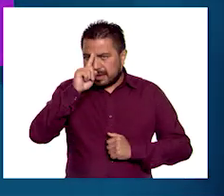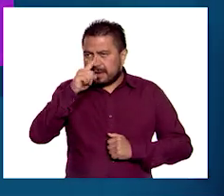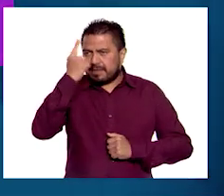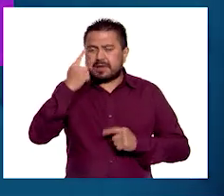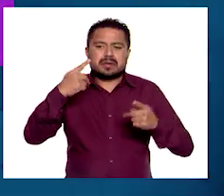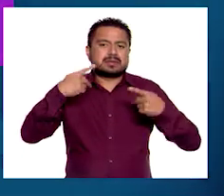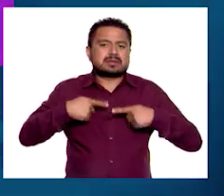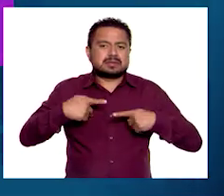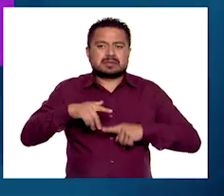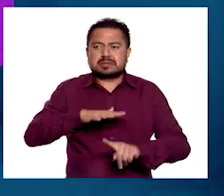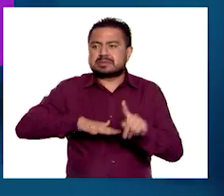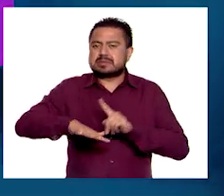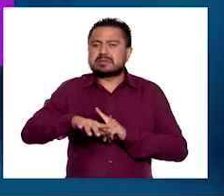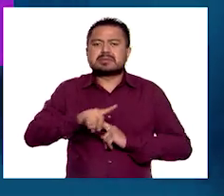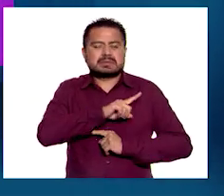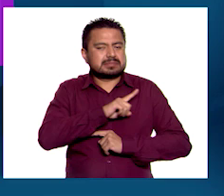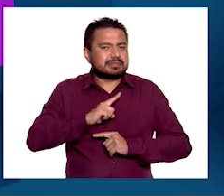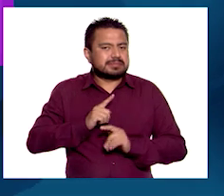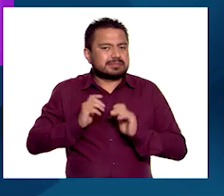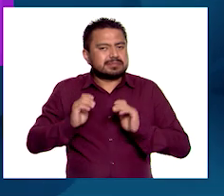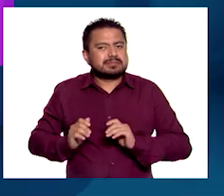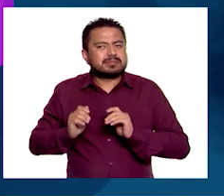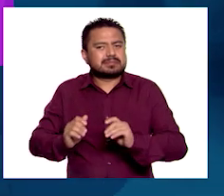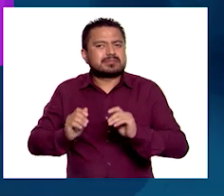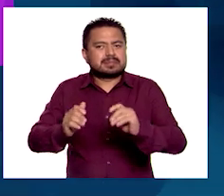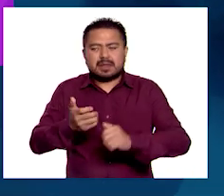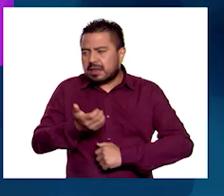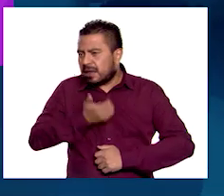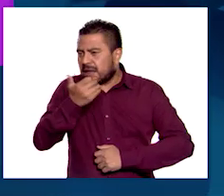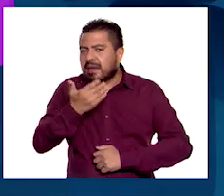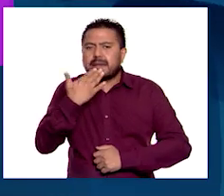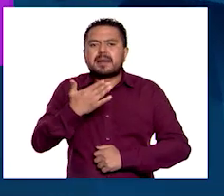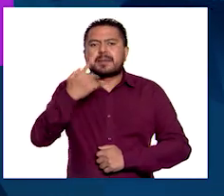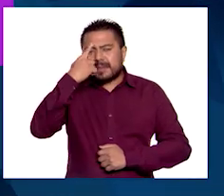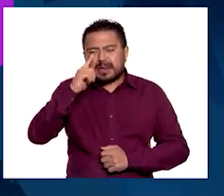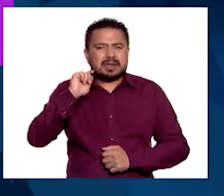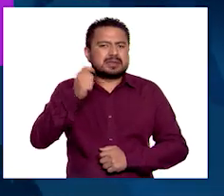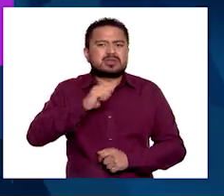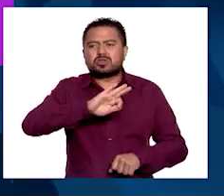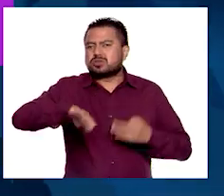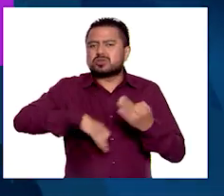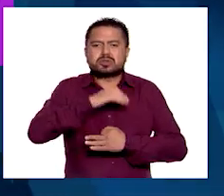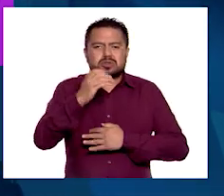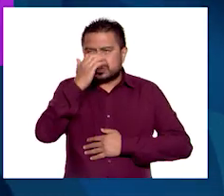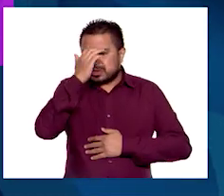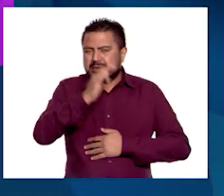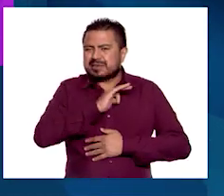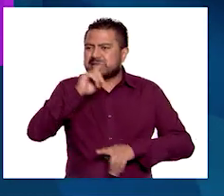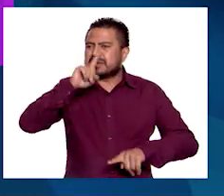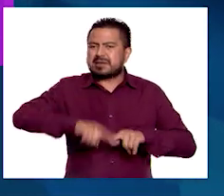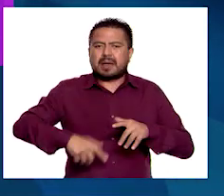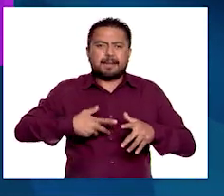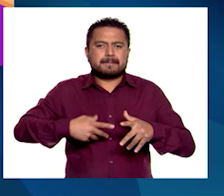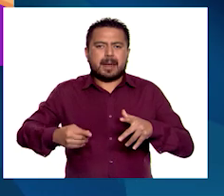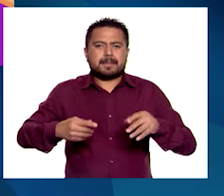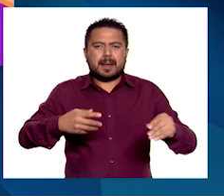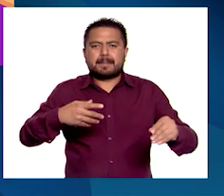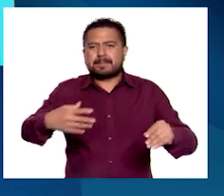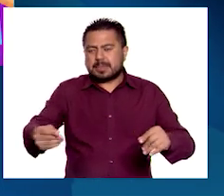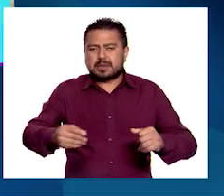las personas. Por eso hay que continuar cuidándonos siguiendo las buenas prácticas que ya todos conocemos para evitar contagiarnos.